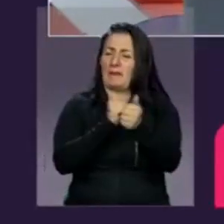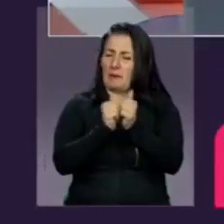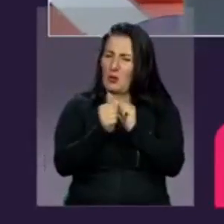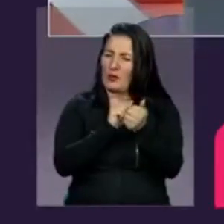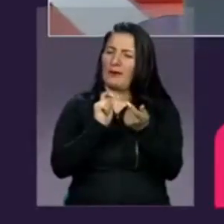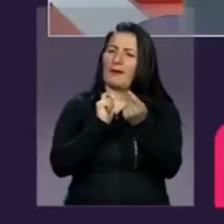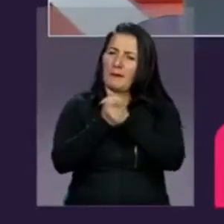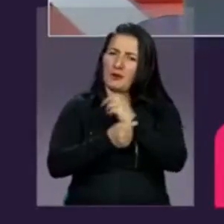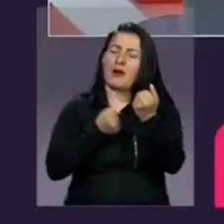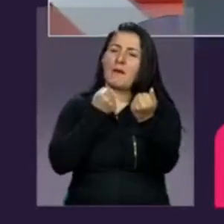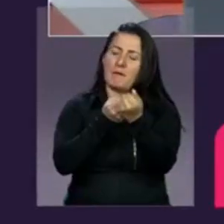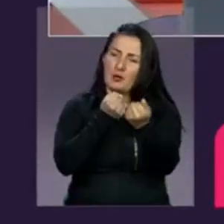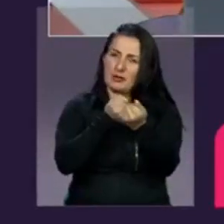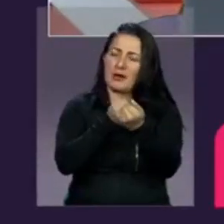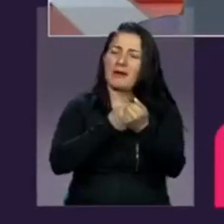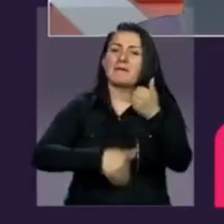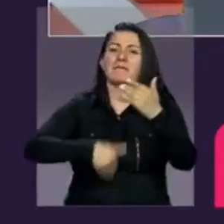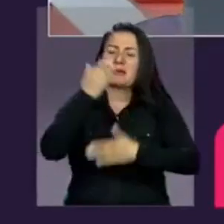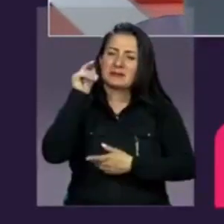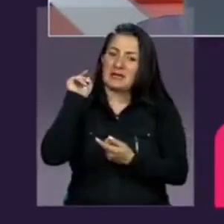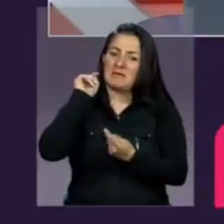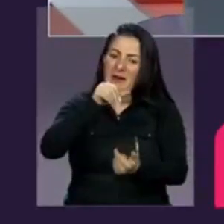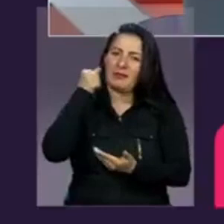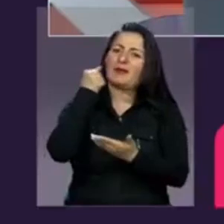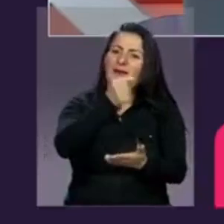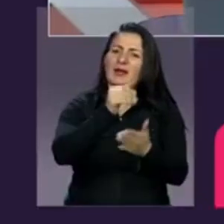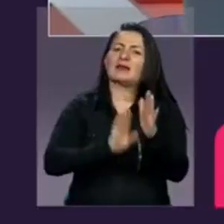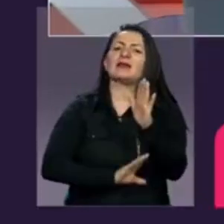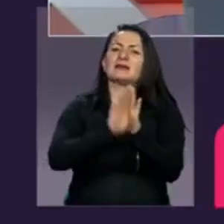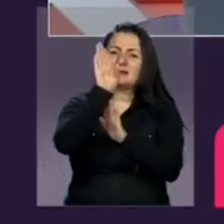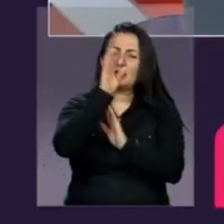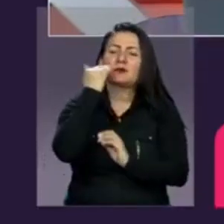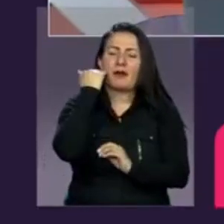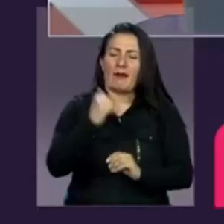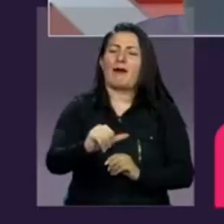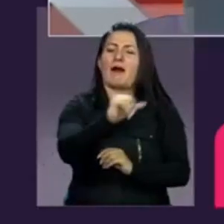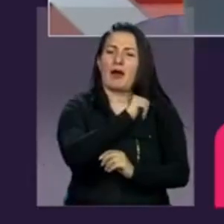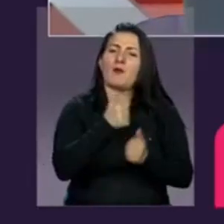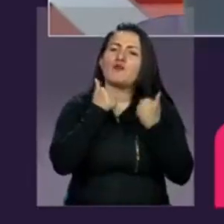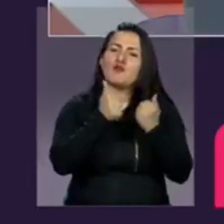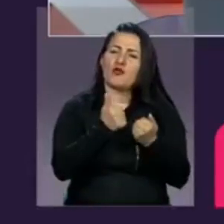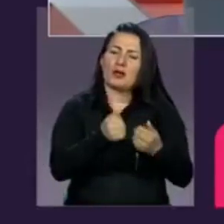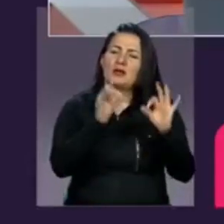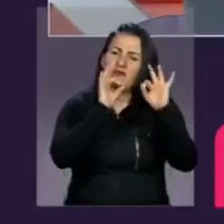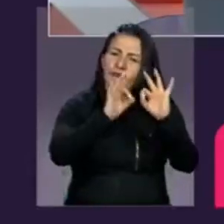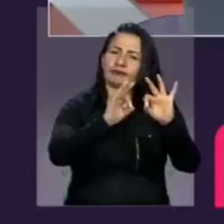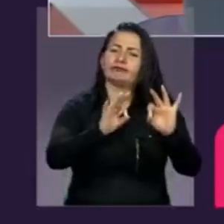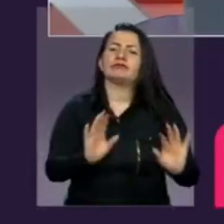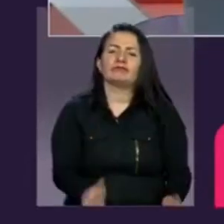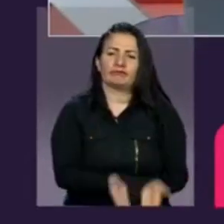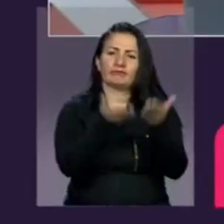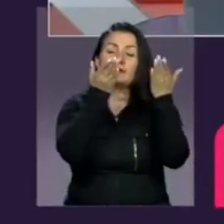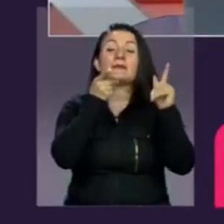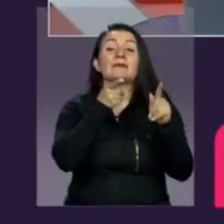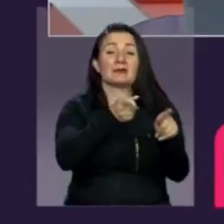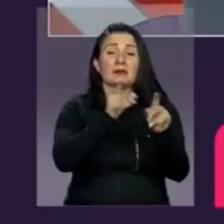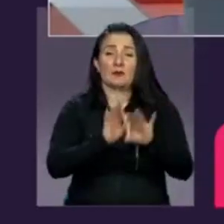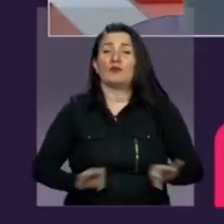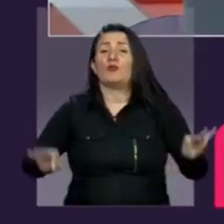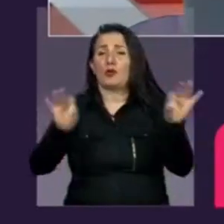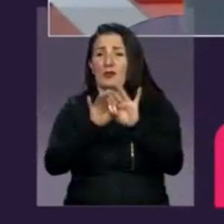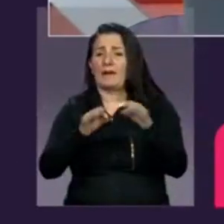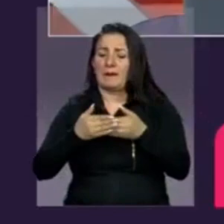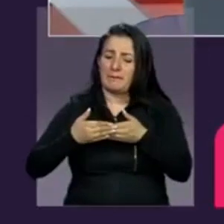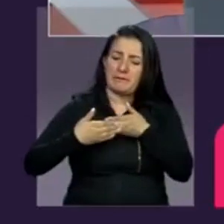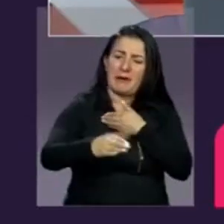y apoyarlas y empezar a invertir dinero en el desarrollo de ellas y darles buenas condiciones. Yo creo que de ahí es donde tiene que